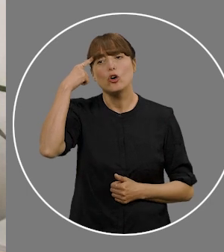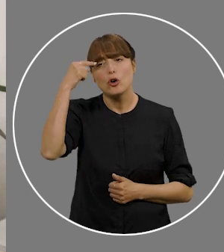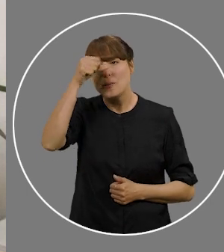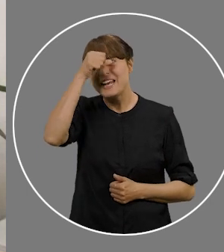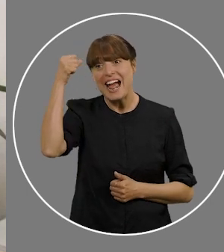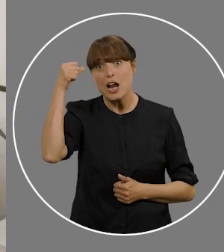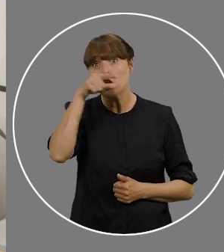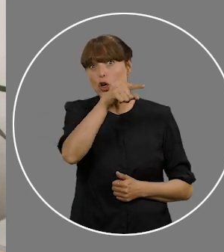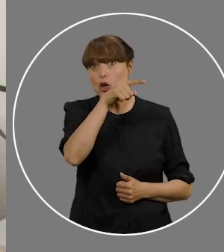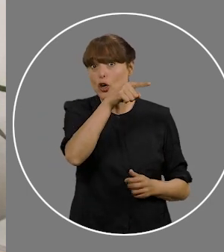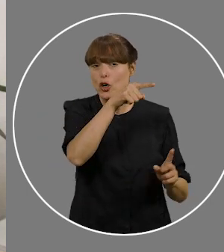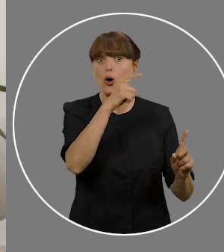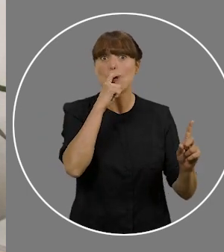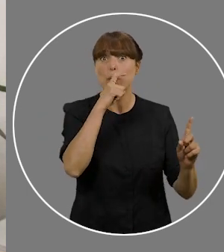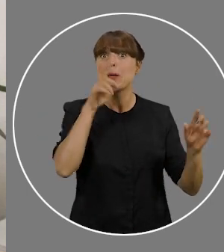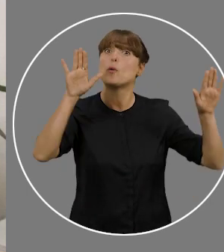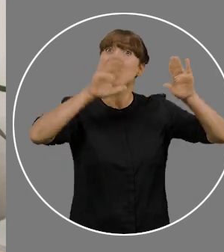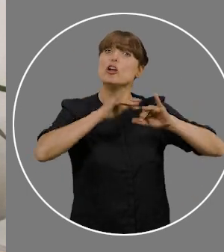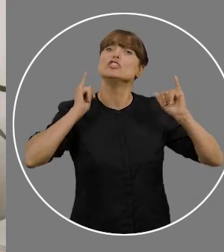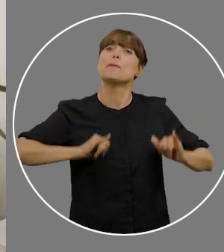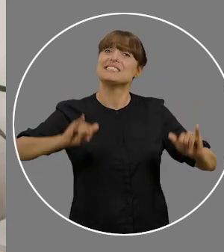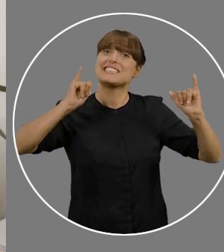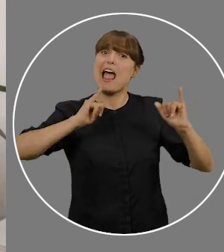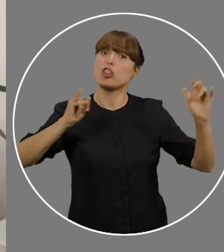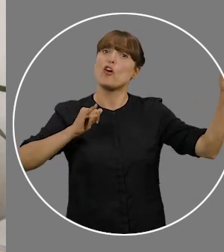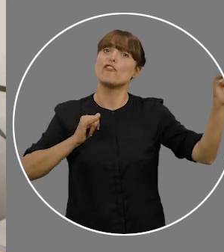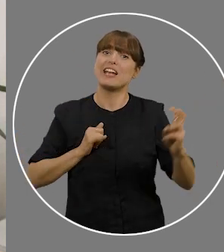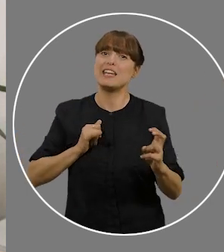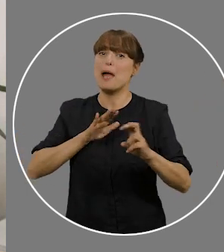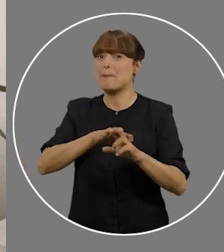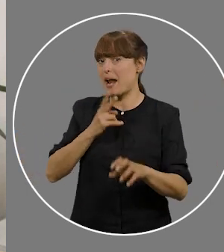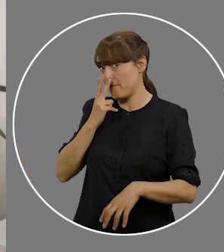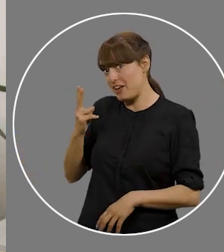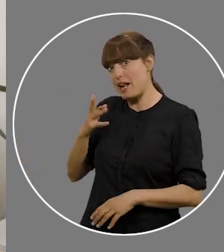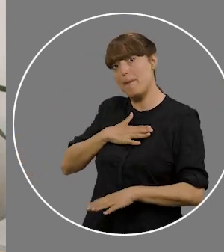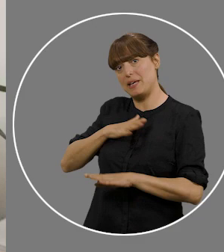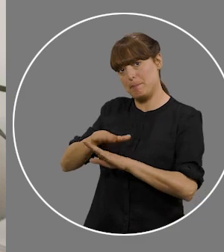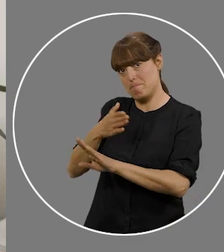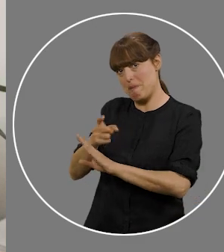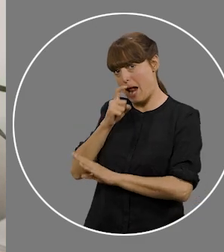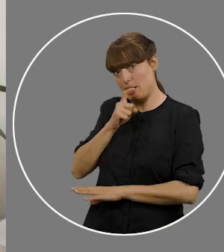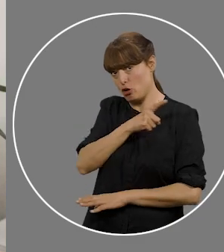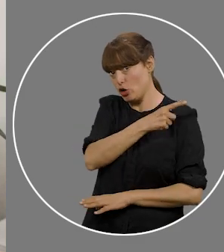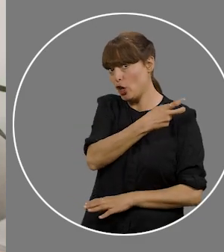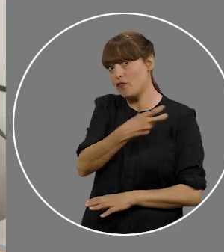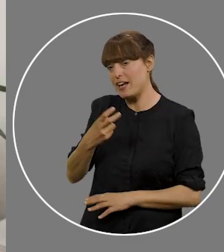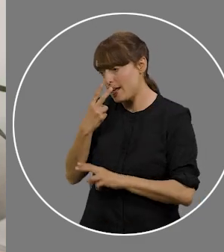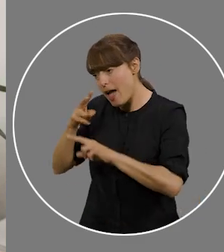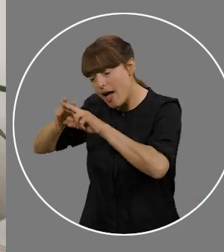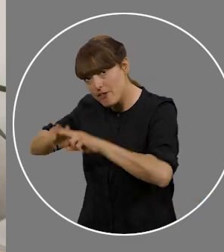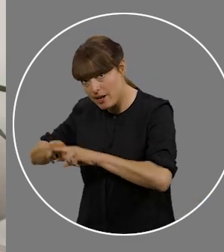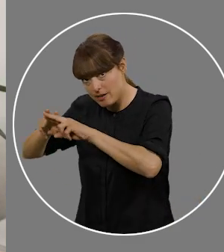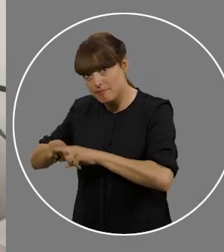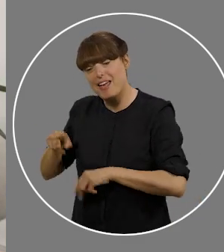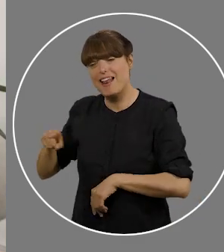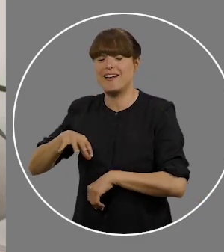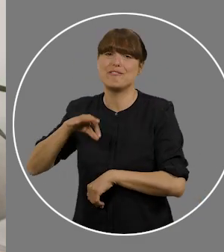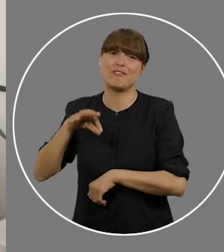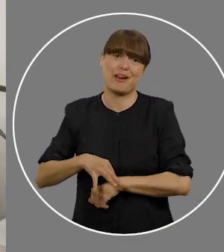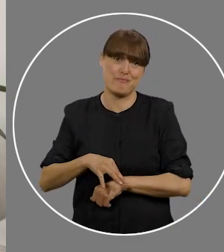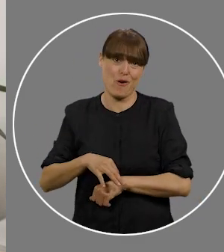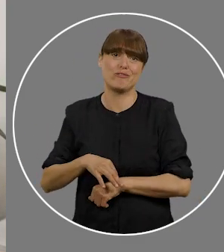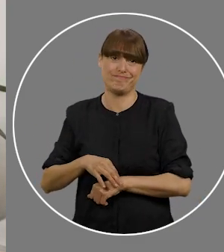mujer por la noche a ver a mi marido. Y mi marido se puso enfermo y fuimos a él.